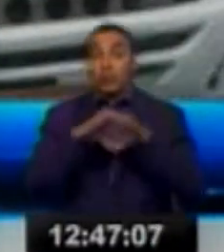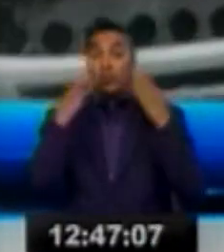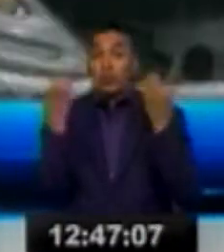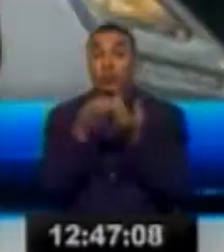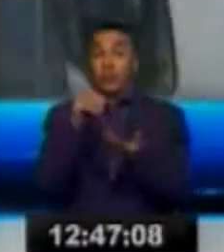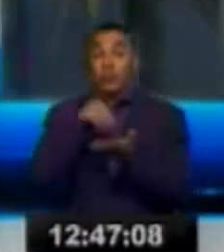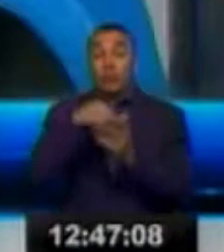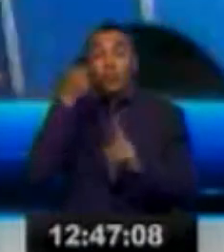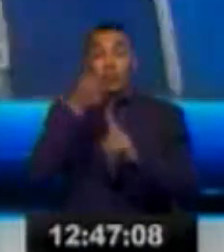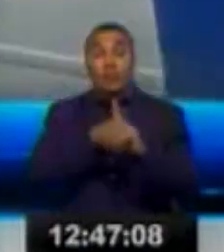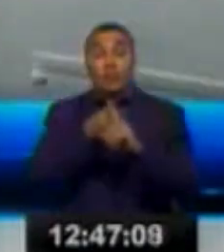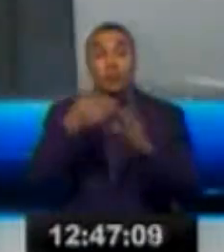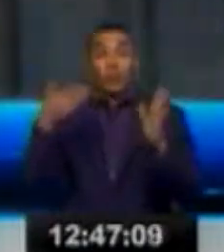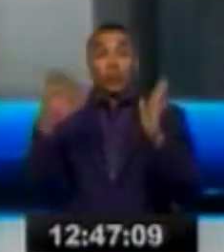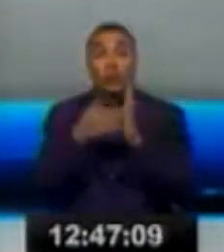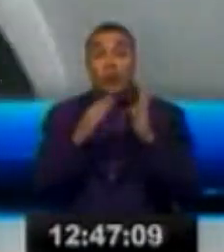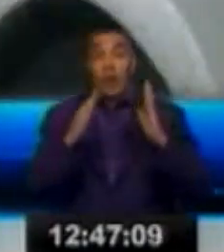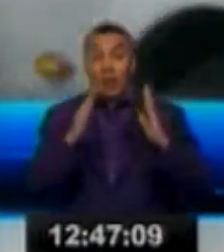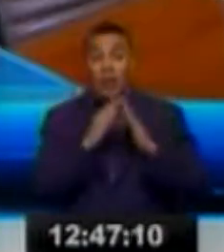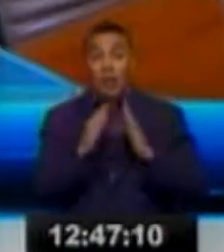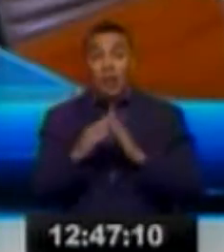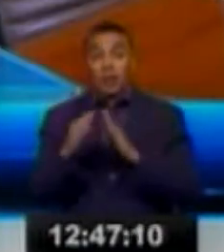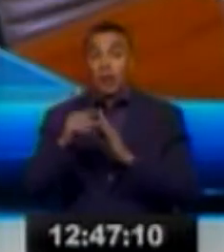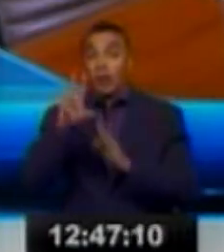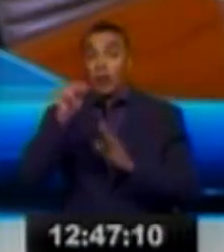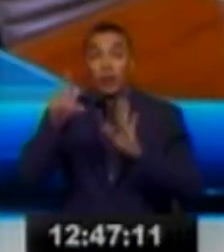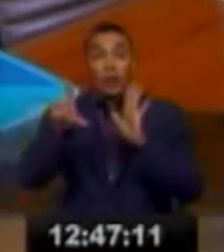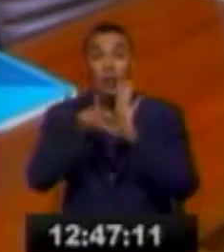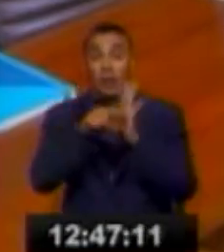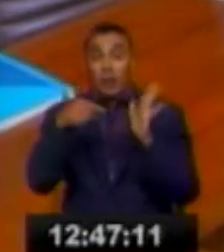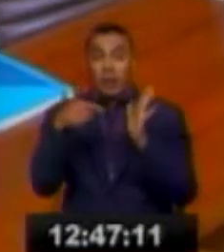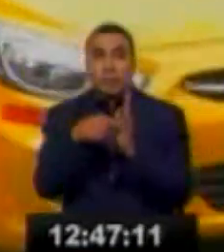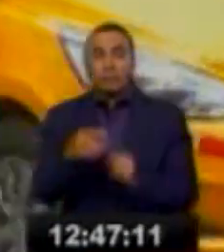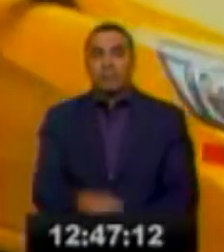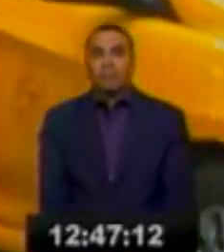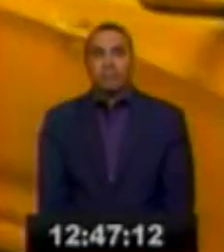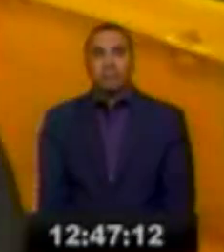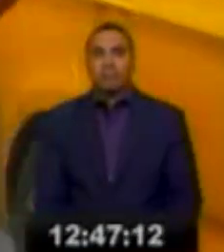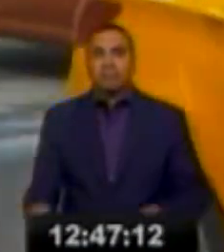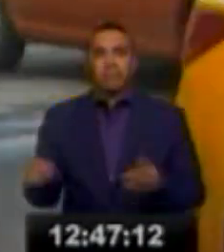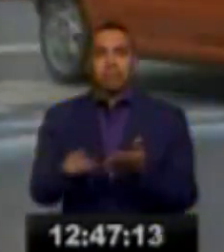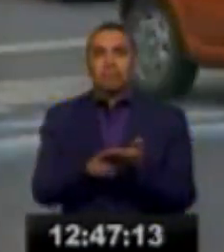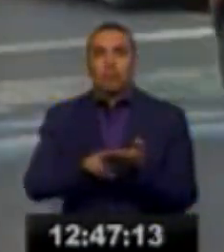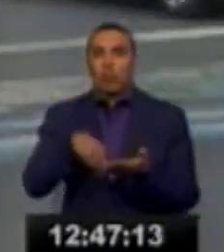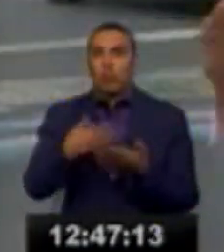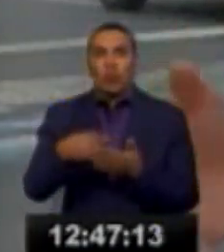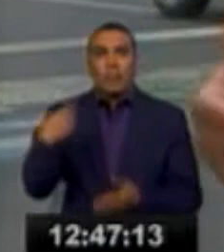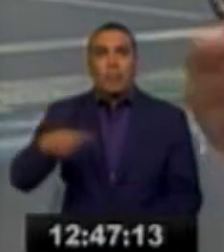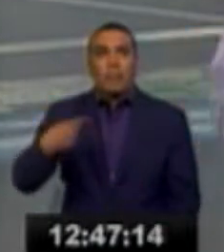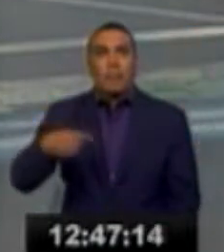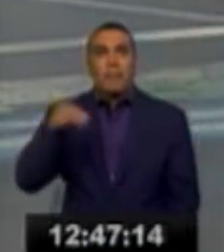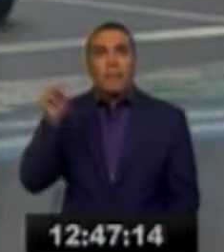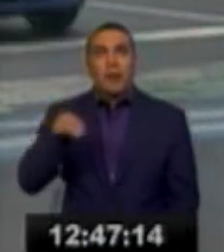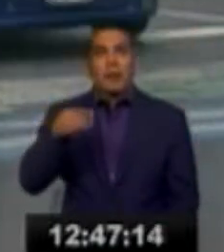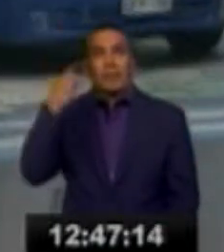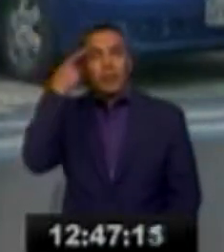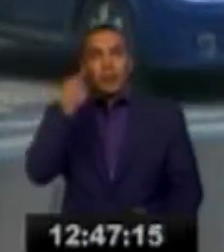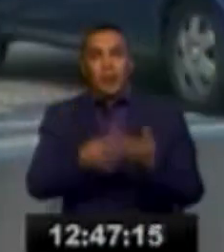Combate contra los Asentamientos Humanos Irregulares prevé reunirse cada martes y evaluar los